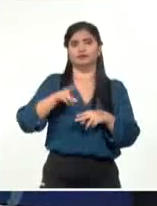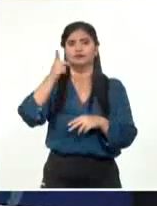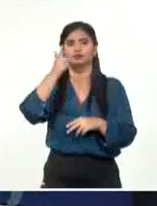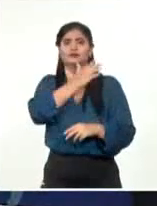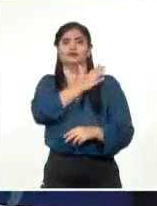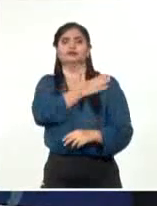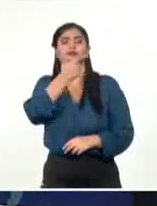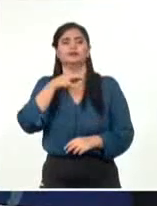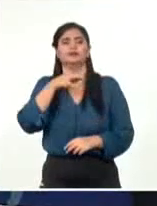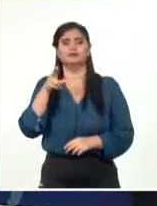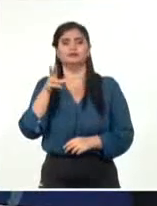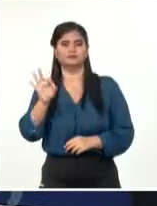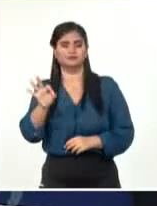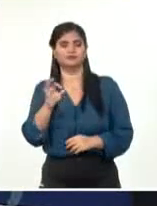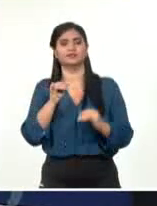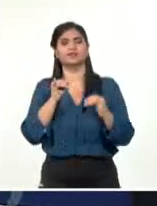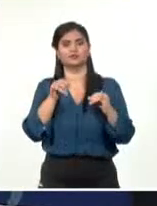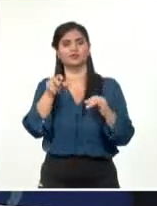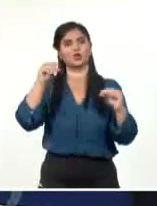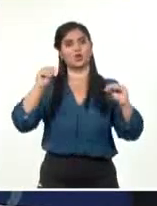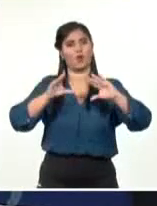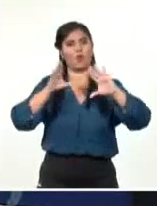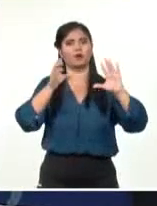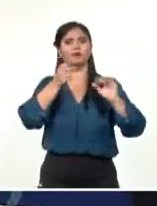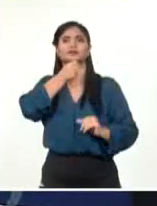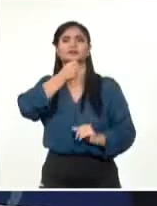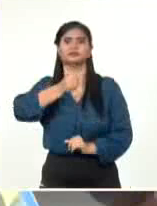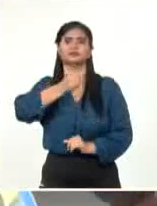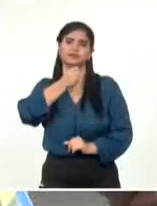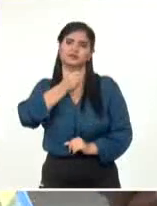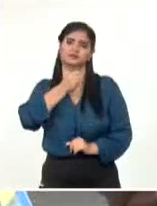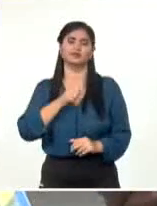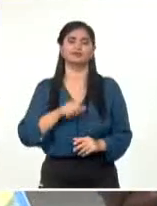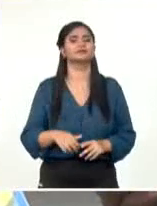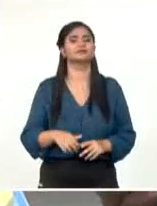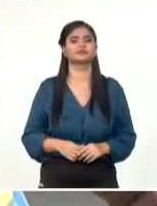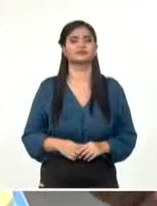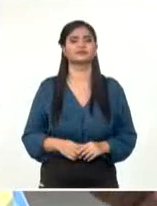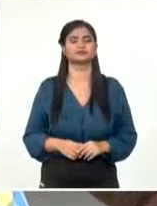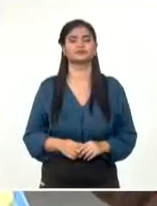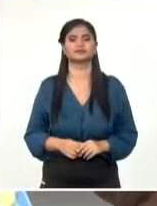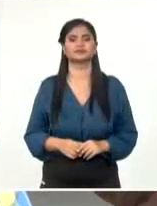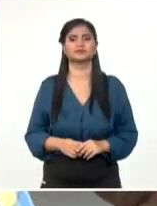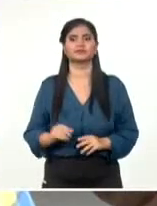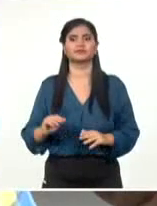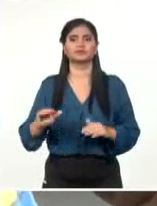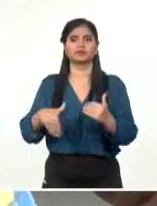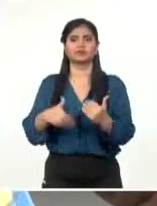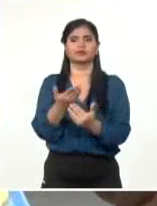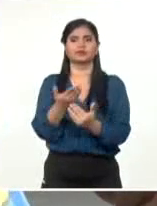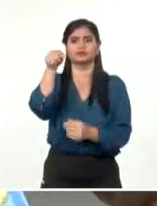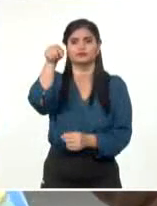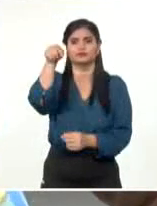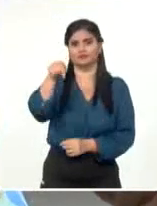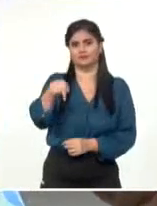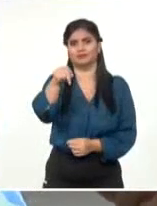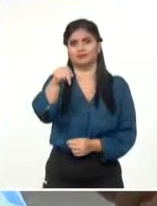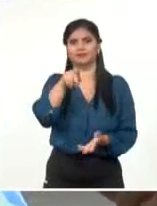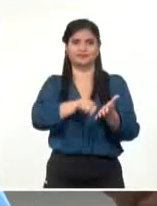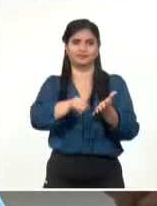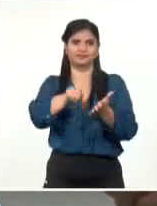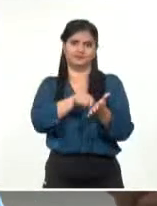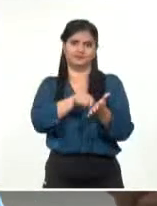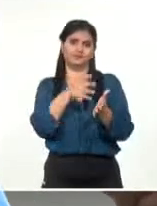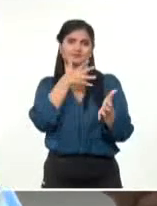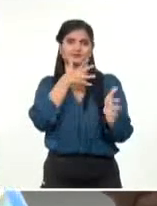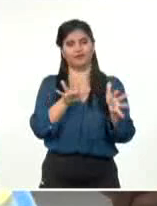al periodista Bernardo Espinosa en la revista Buenos Días. En el día de hoy tenemos previsto también una condición similar, o